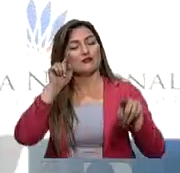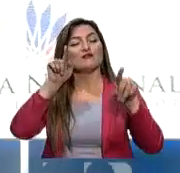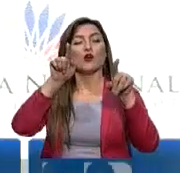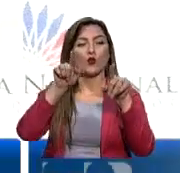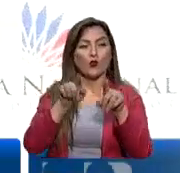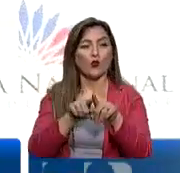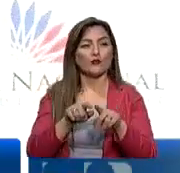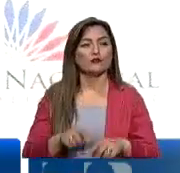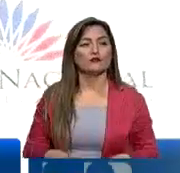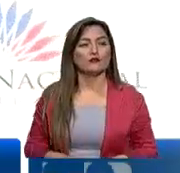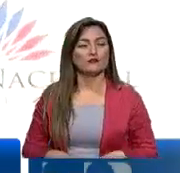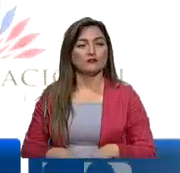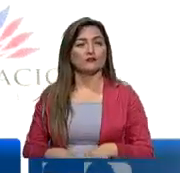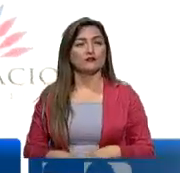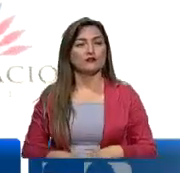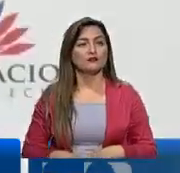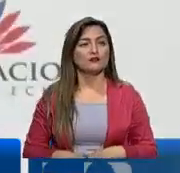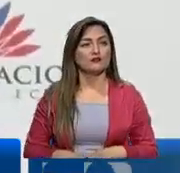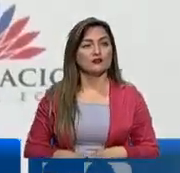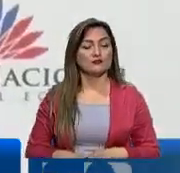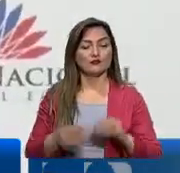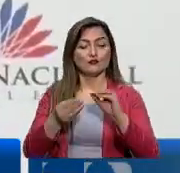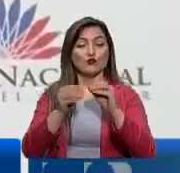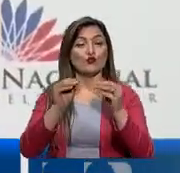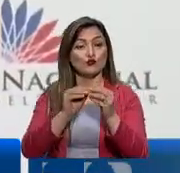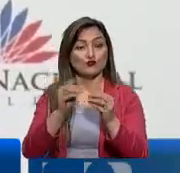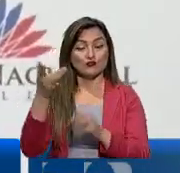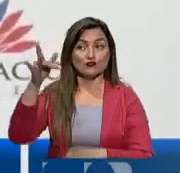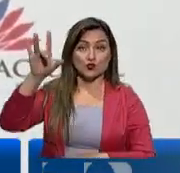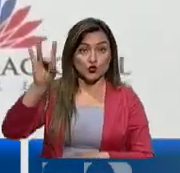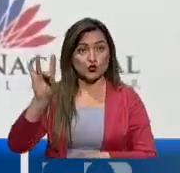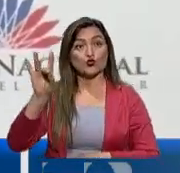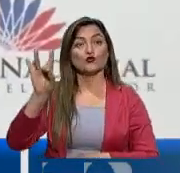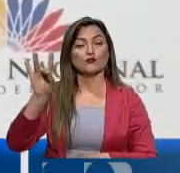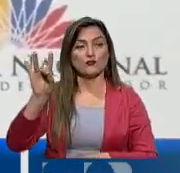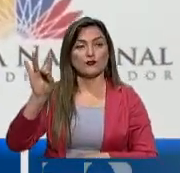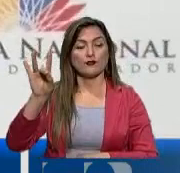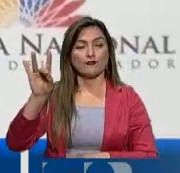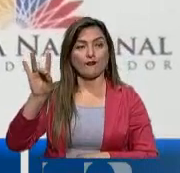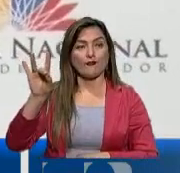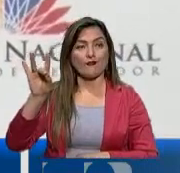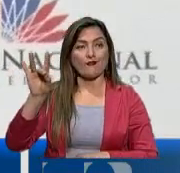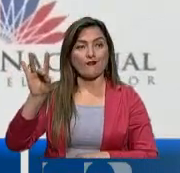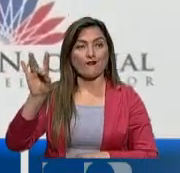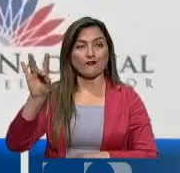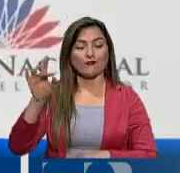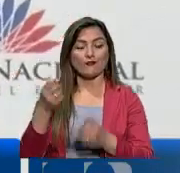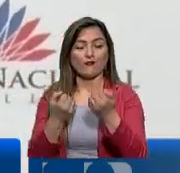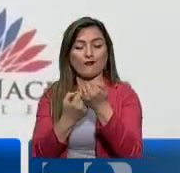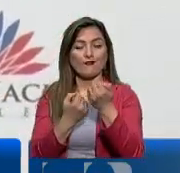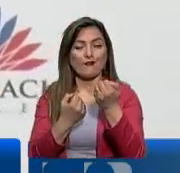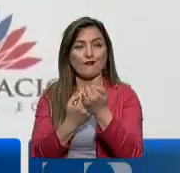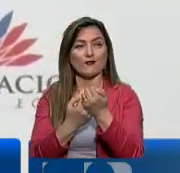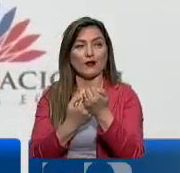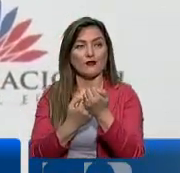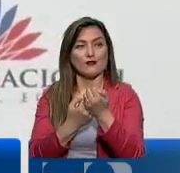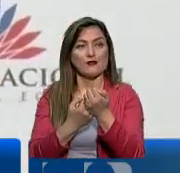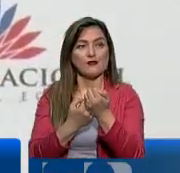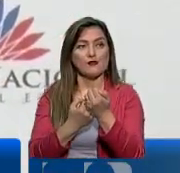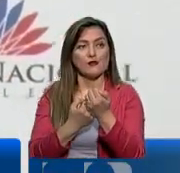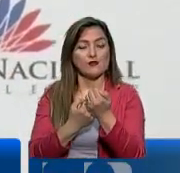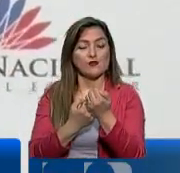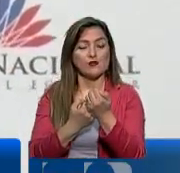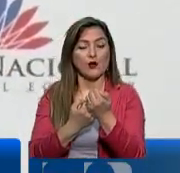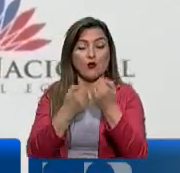programático ratificado con la bancada de Pachacútic. También contamos con el apoyo, y bueno, eso ha sido